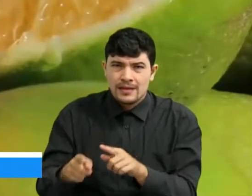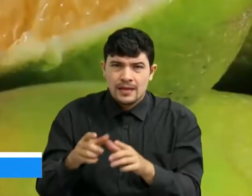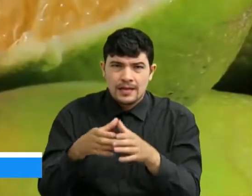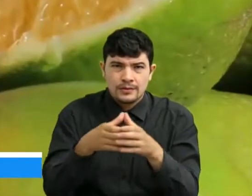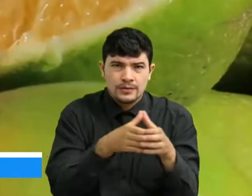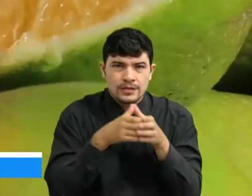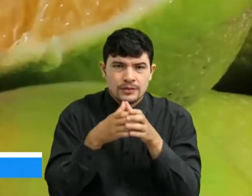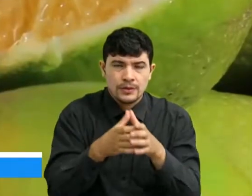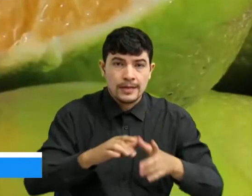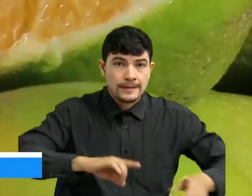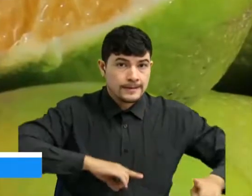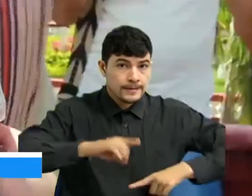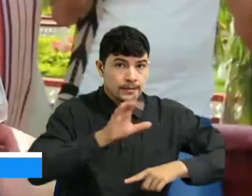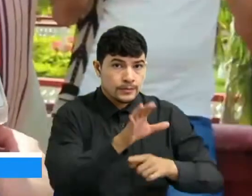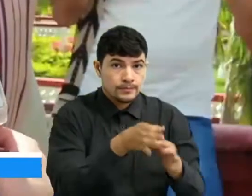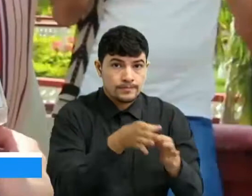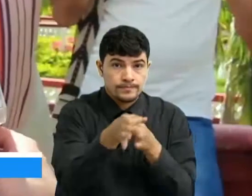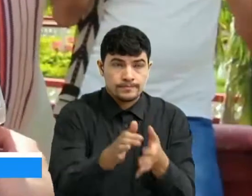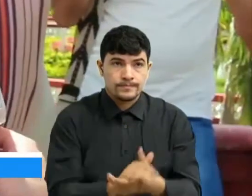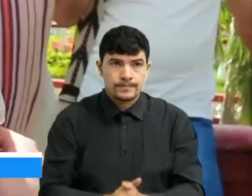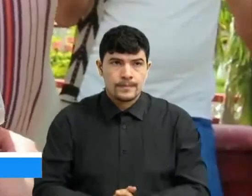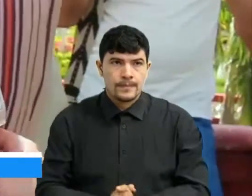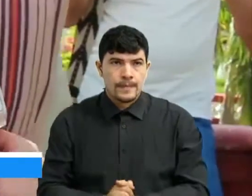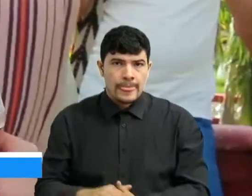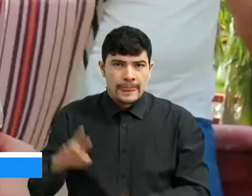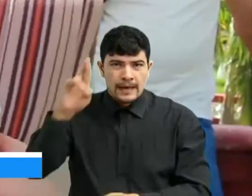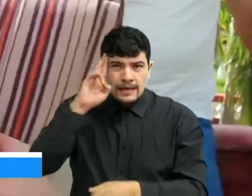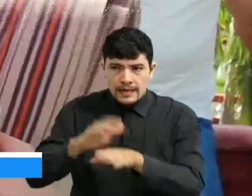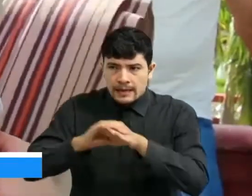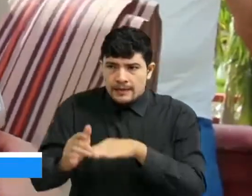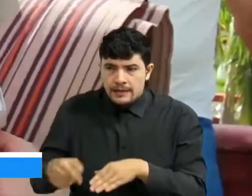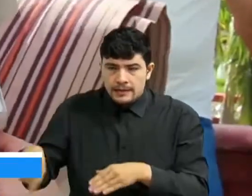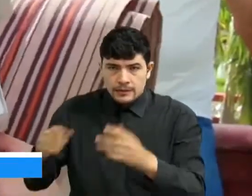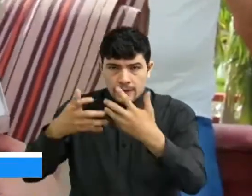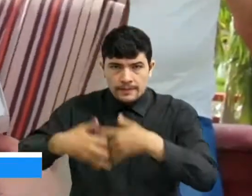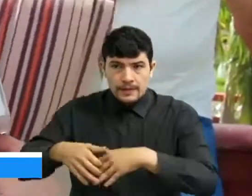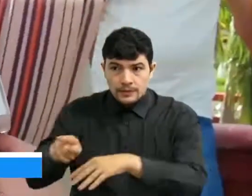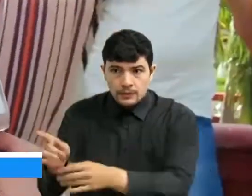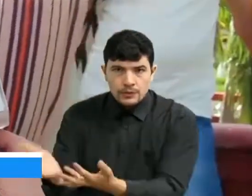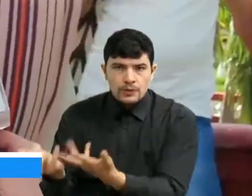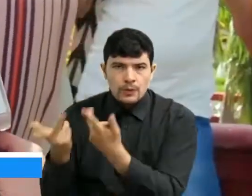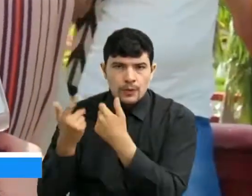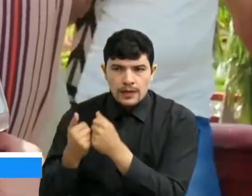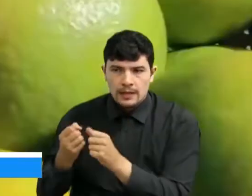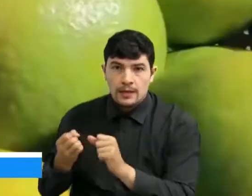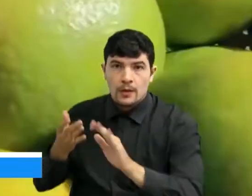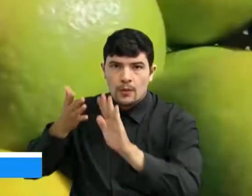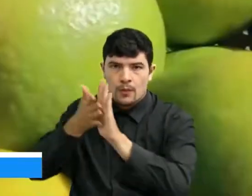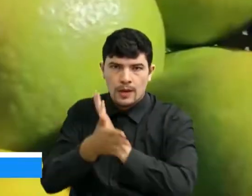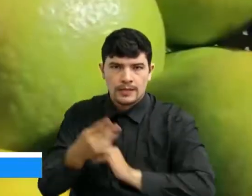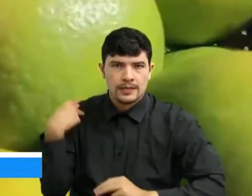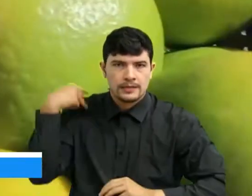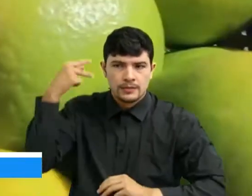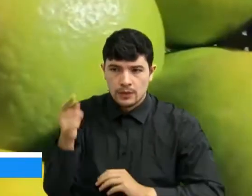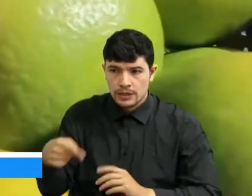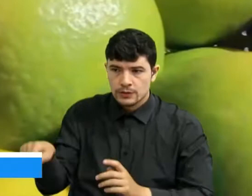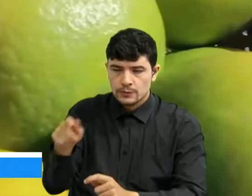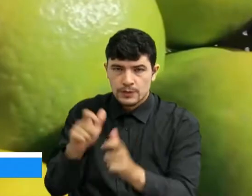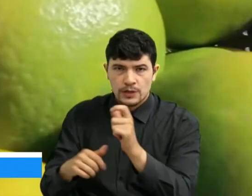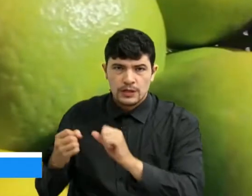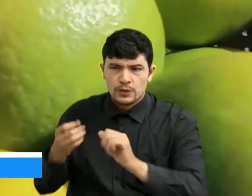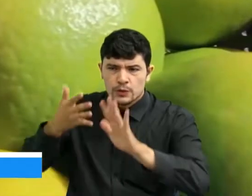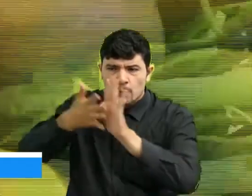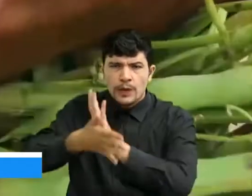municipal. Para eso hemos invitado a los productores, porque ellos son los que cuentan la historia, ellos son los protagonistas. Nos van a contar